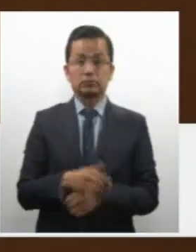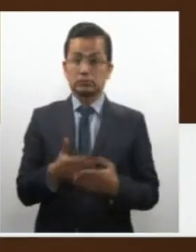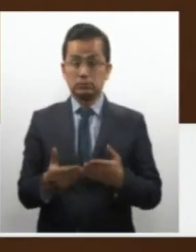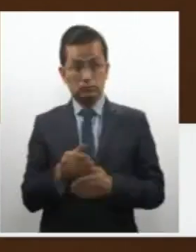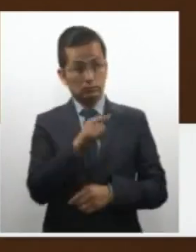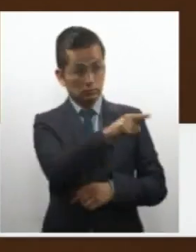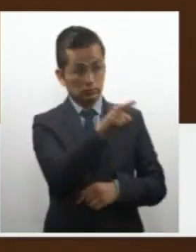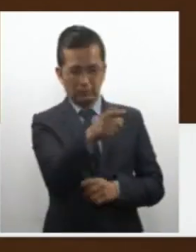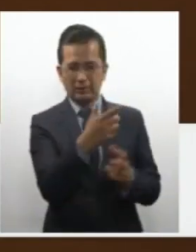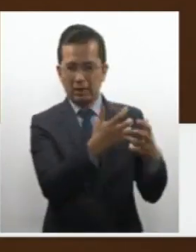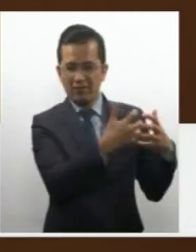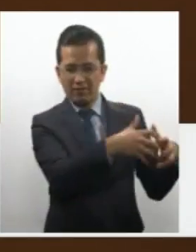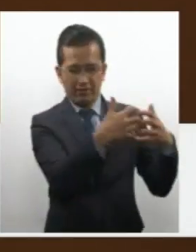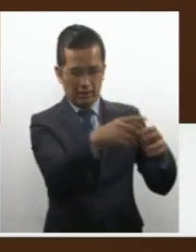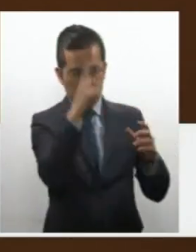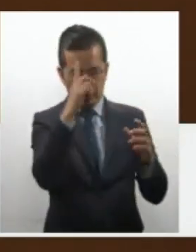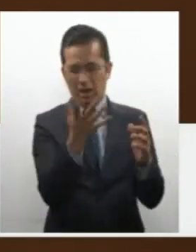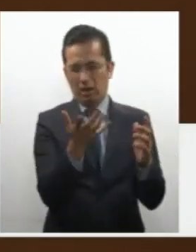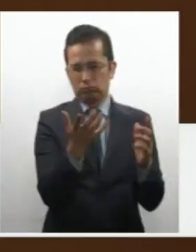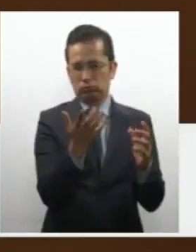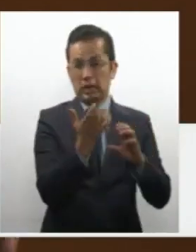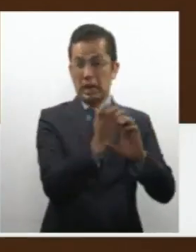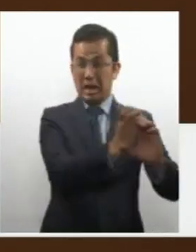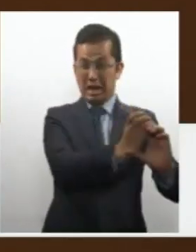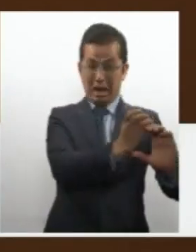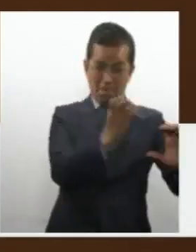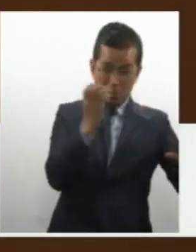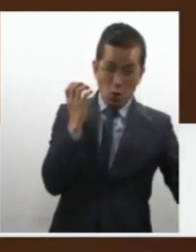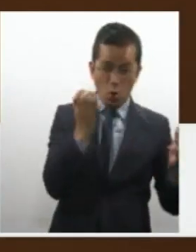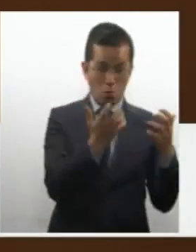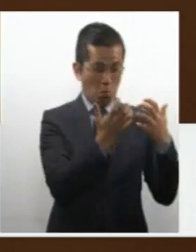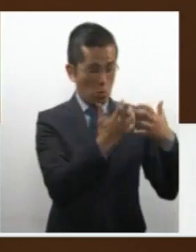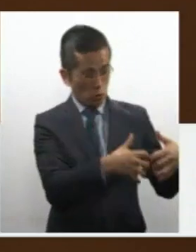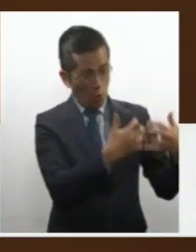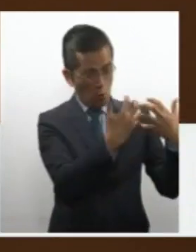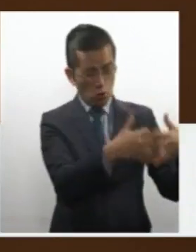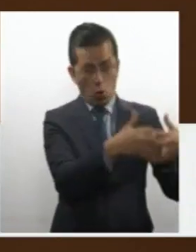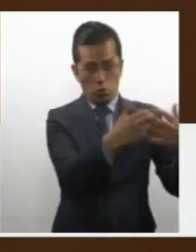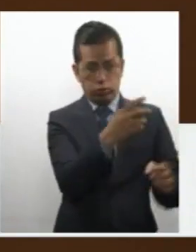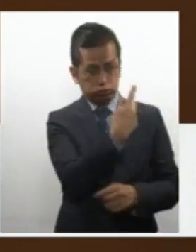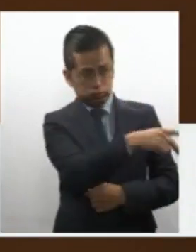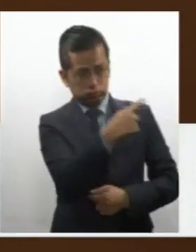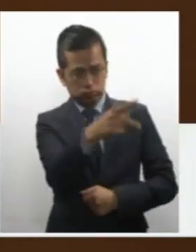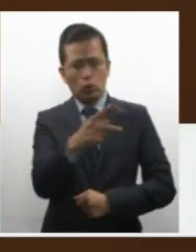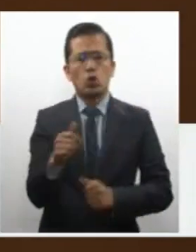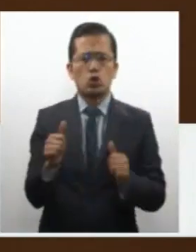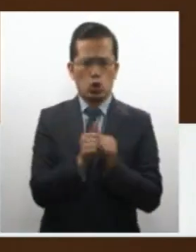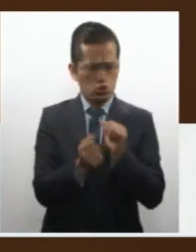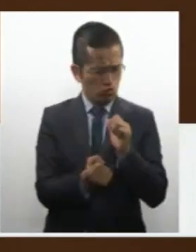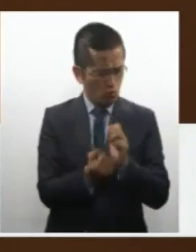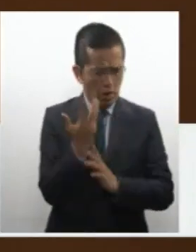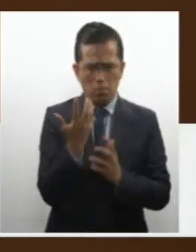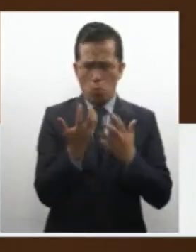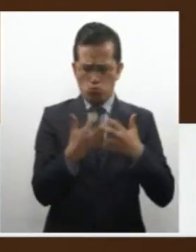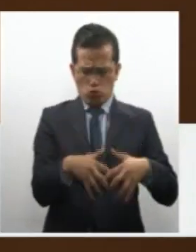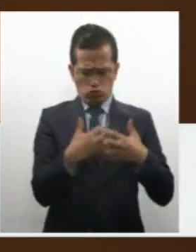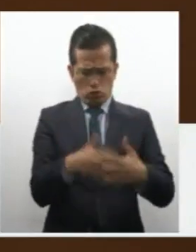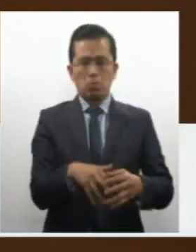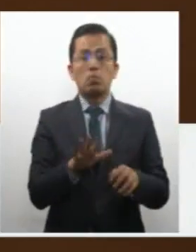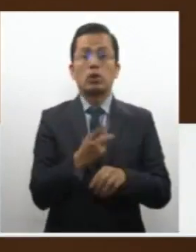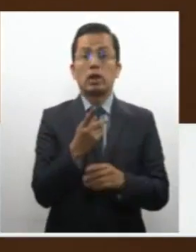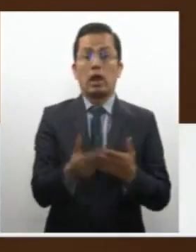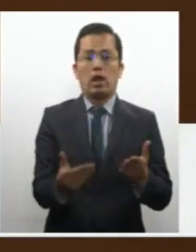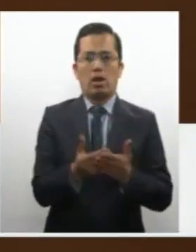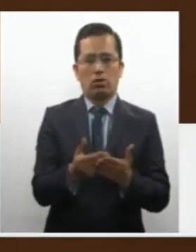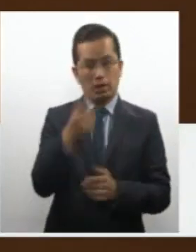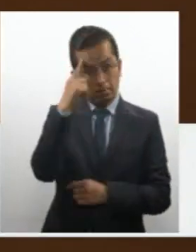motores, que ya compraron, y las armadoras que ya tienen sus líneas de producción, porque de acuerdo a esta norma ya no se pueden importar